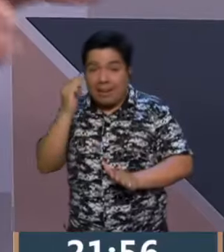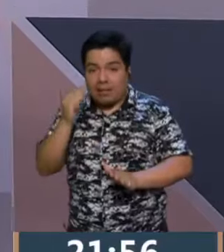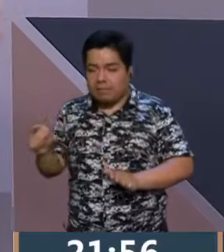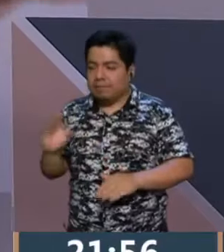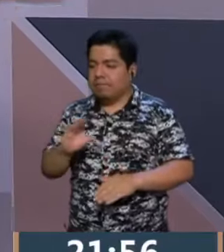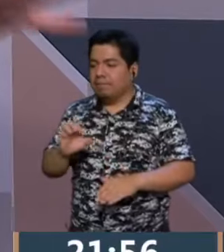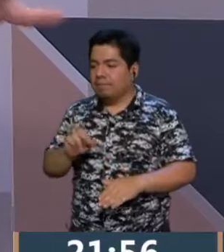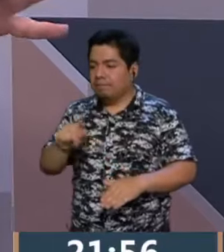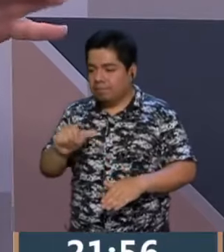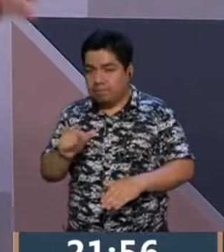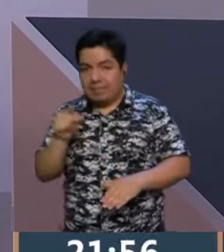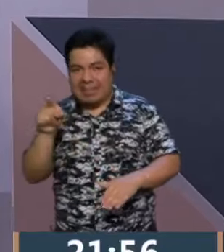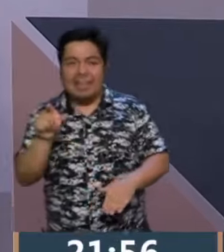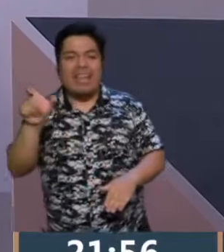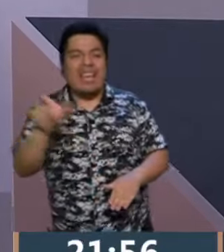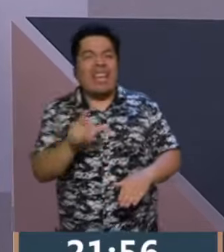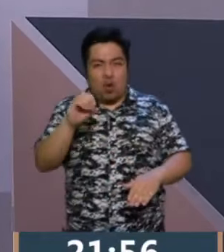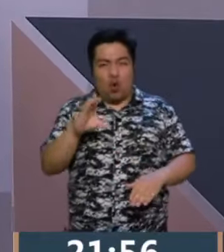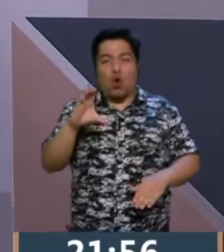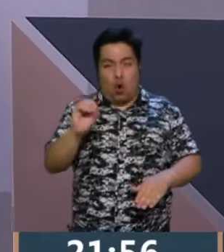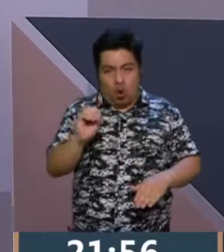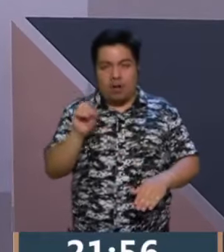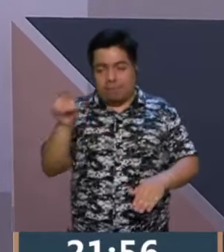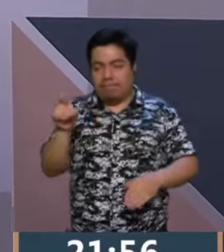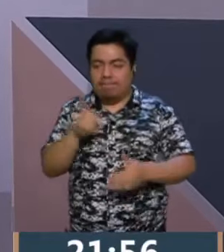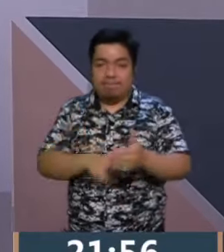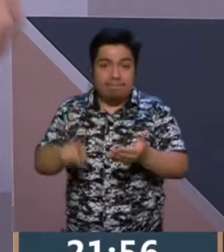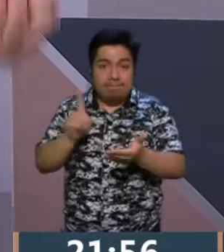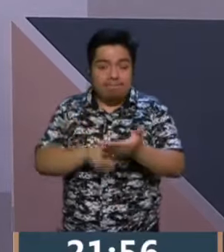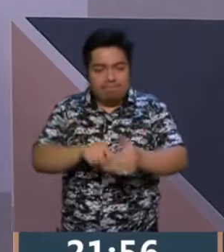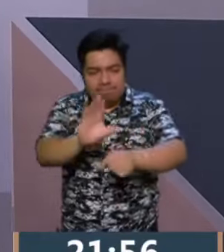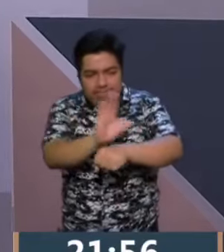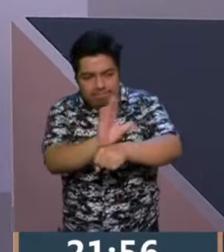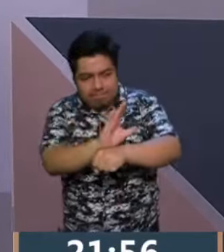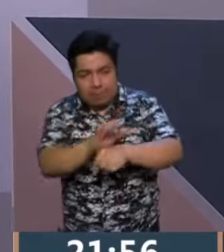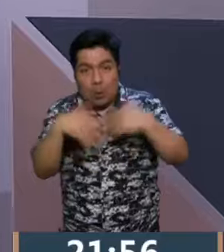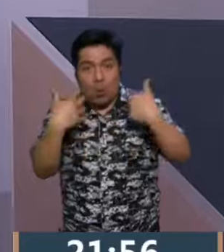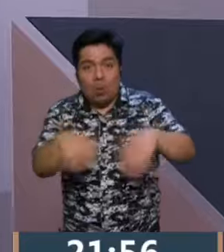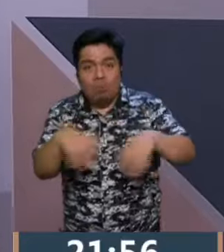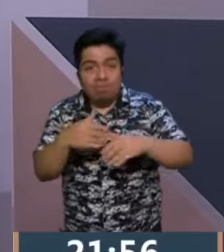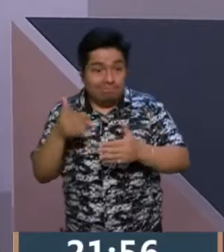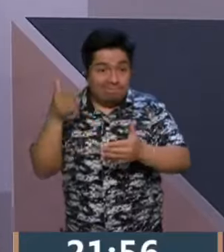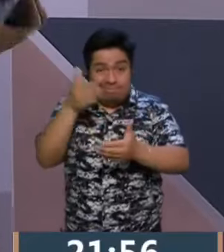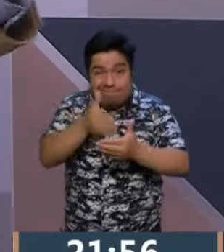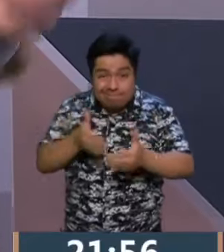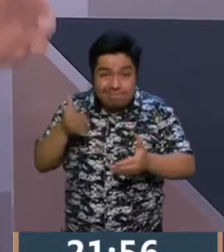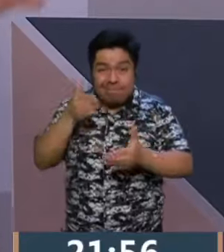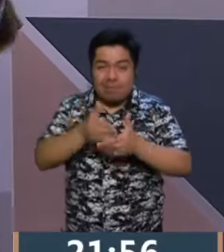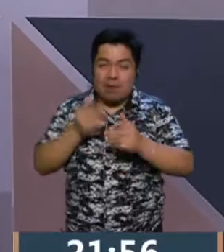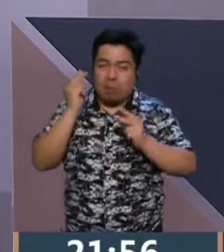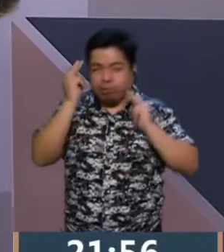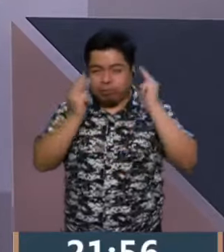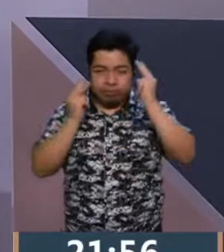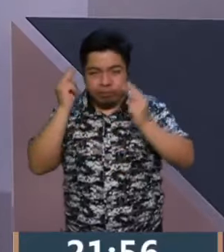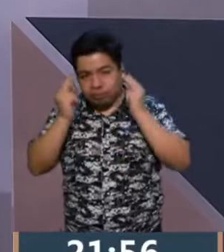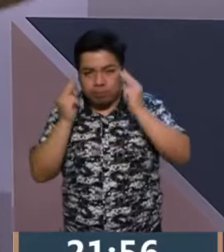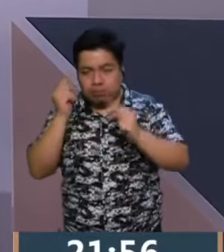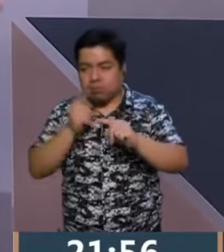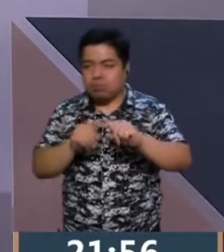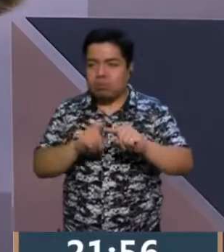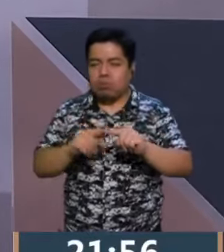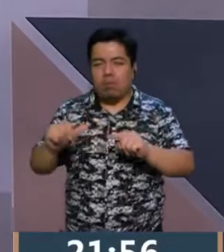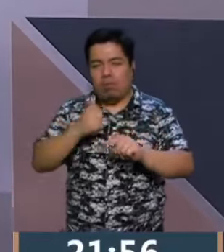Nacional México, la de Xoco, fue el centro cinematográfico más visitado. Más allá que estos centros